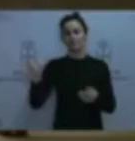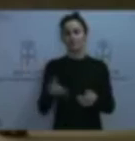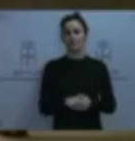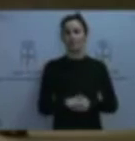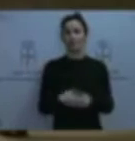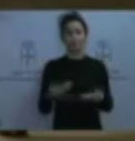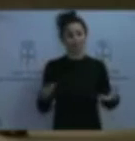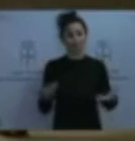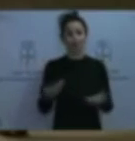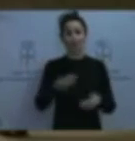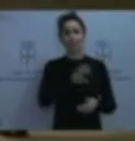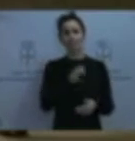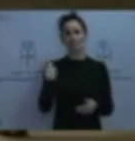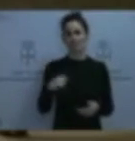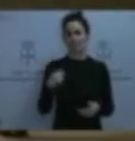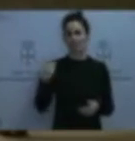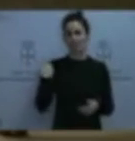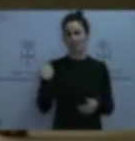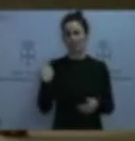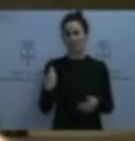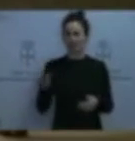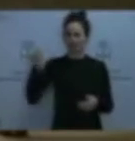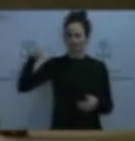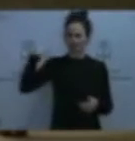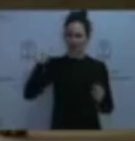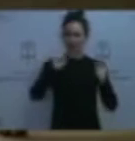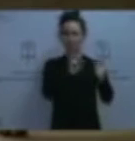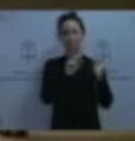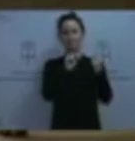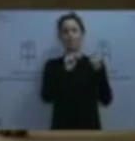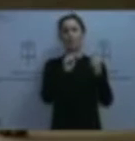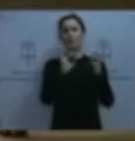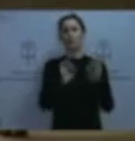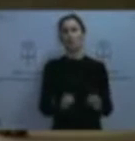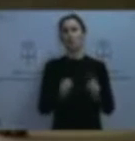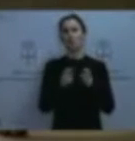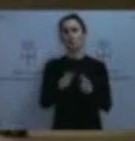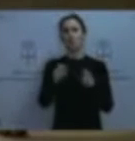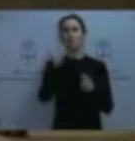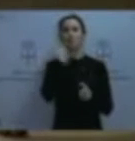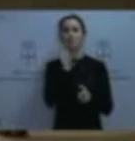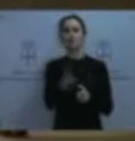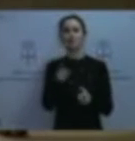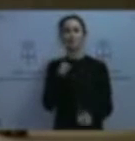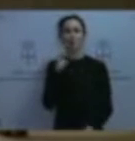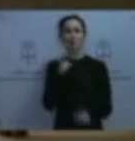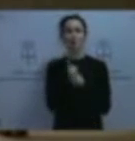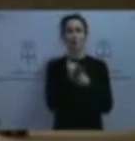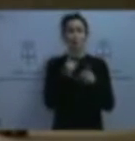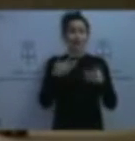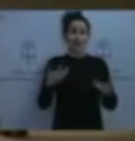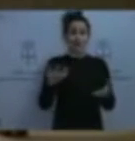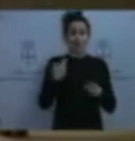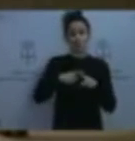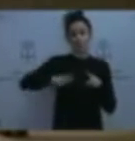Bueno, señor presidente, hace tiempo que discutimos acerca de la unidad anticorrupción, han cambiado muchas cosas. Lo que no ha cambiado han sido